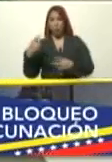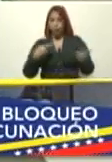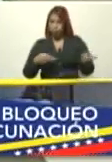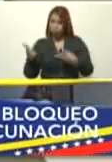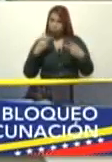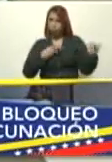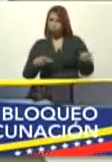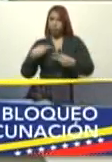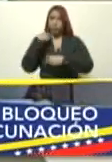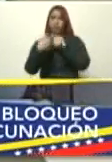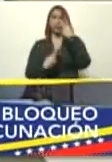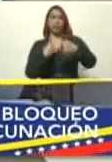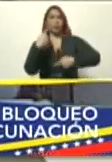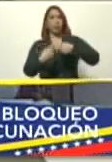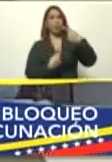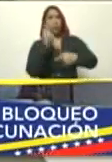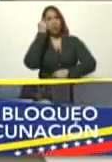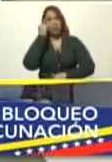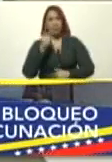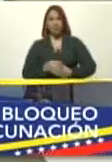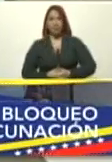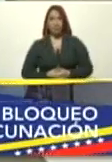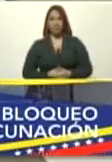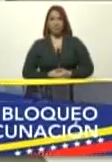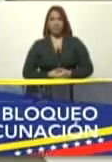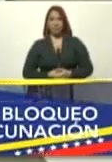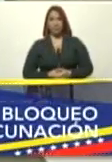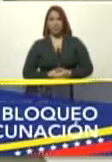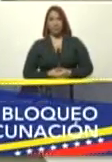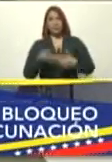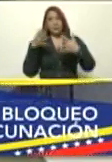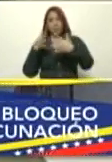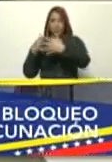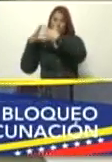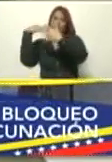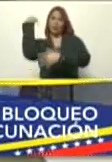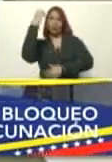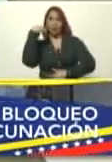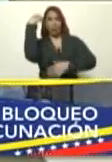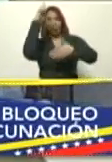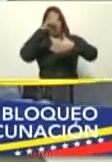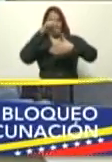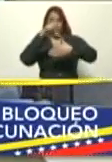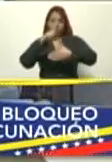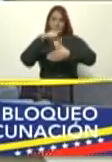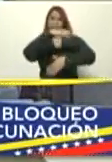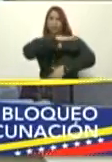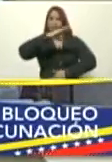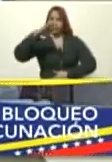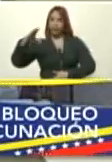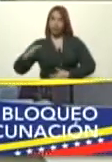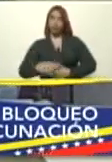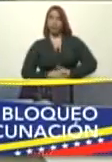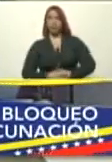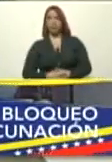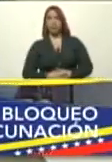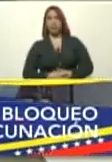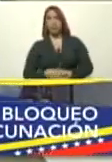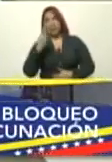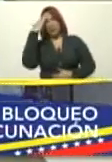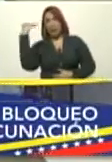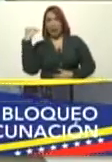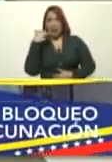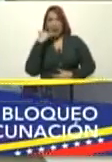delegaciones todos los días, de Estados Unidos, de Europa, de América Latina, del Caribe, del Asia, del